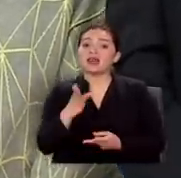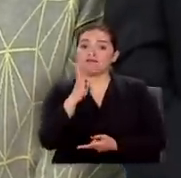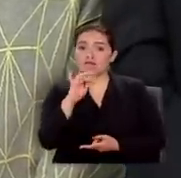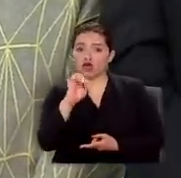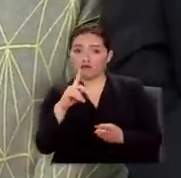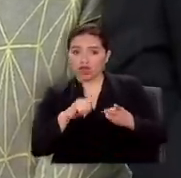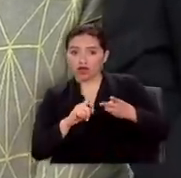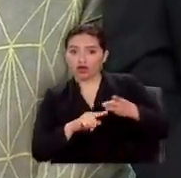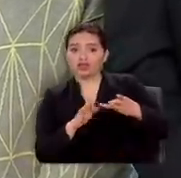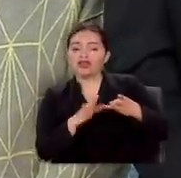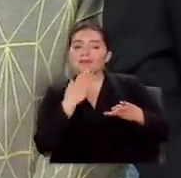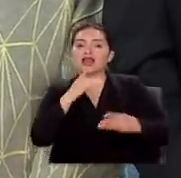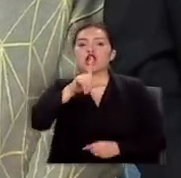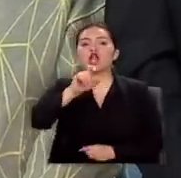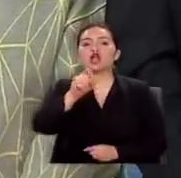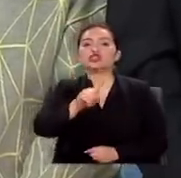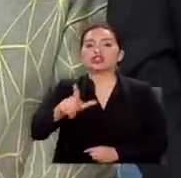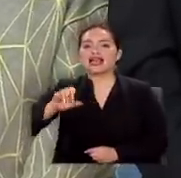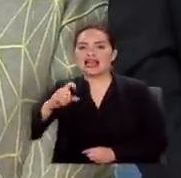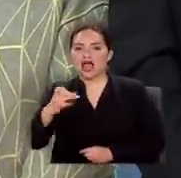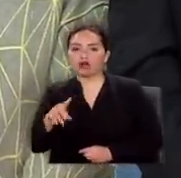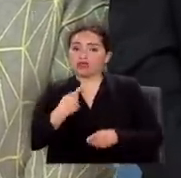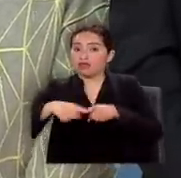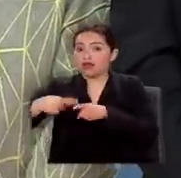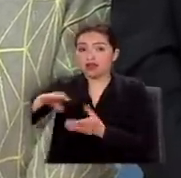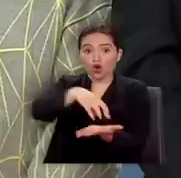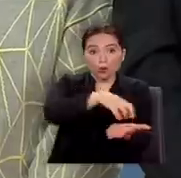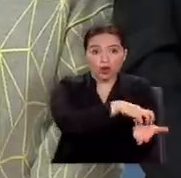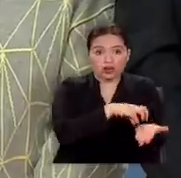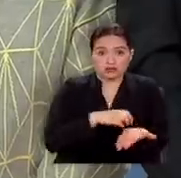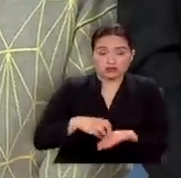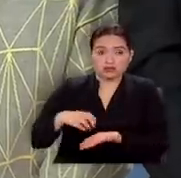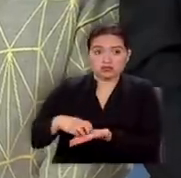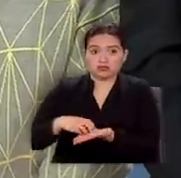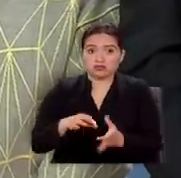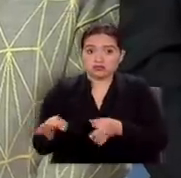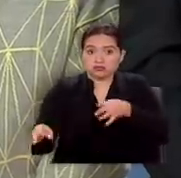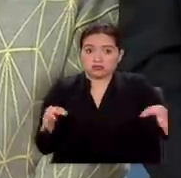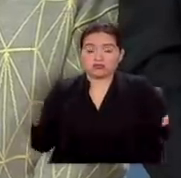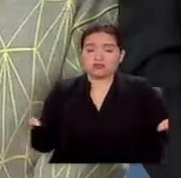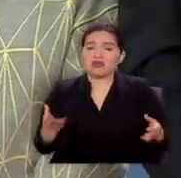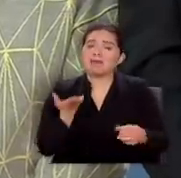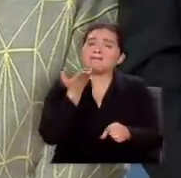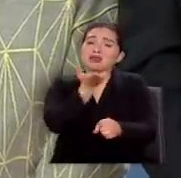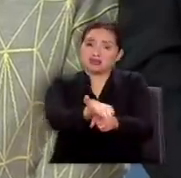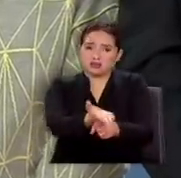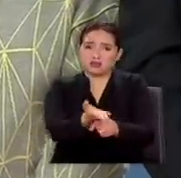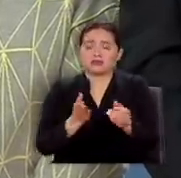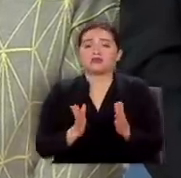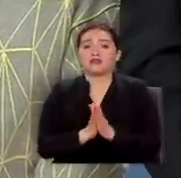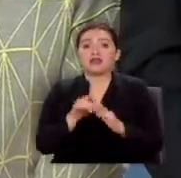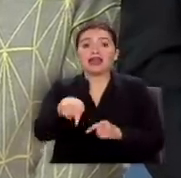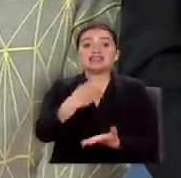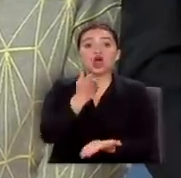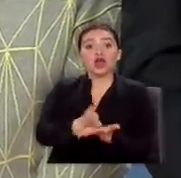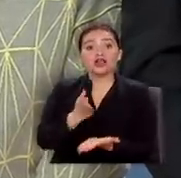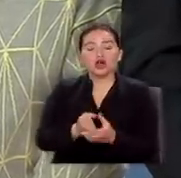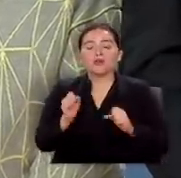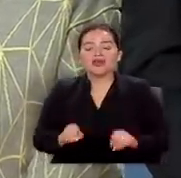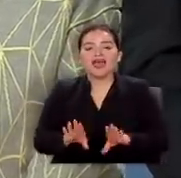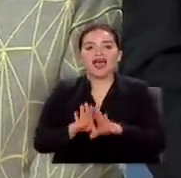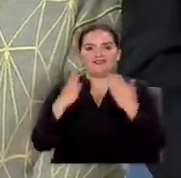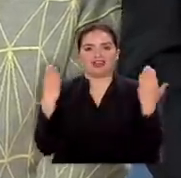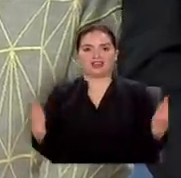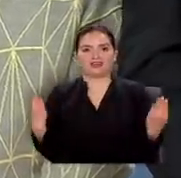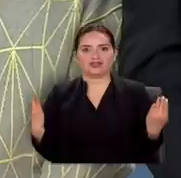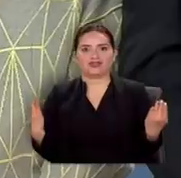y en la región de los lagos en algunas comunas el pedido de la petición que hacemos hoy día es que esos colegios puedan estar